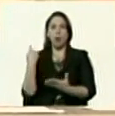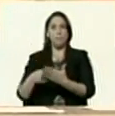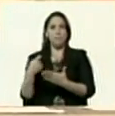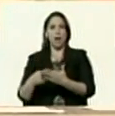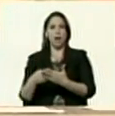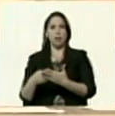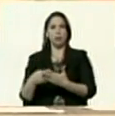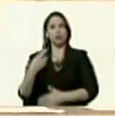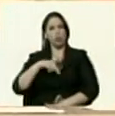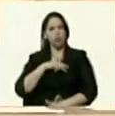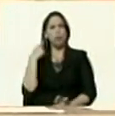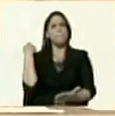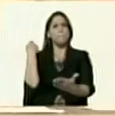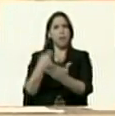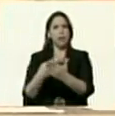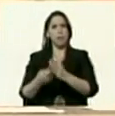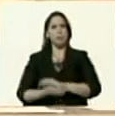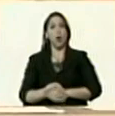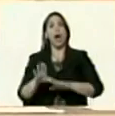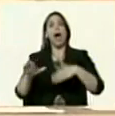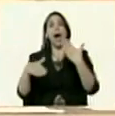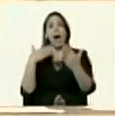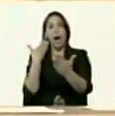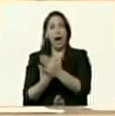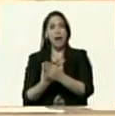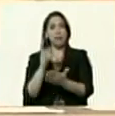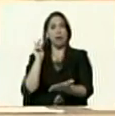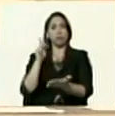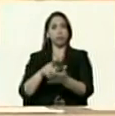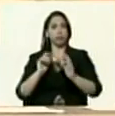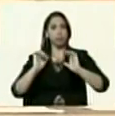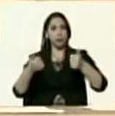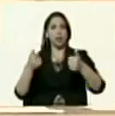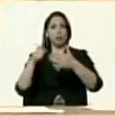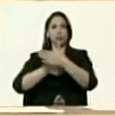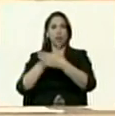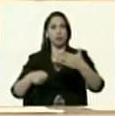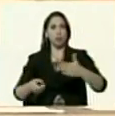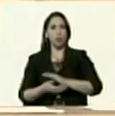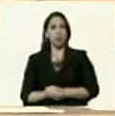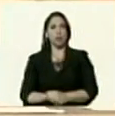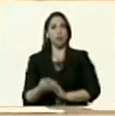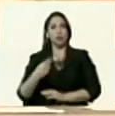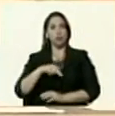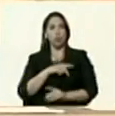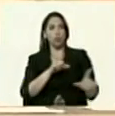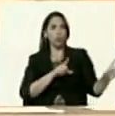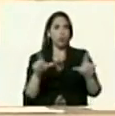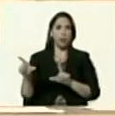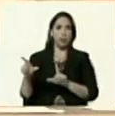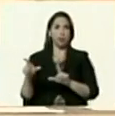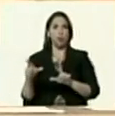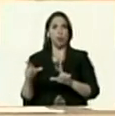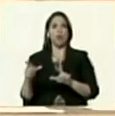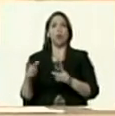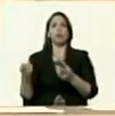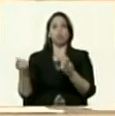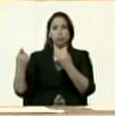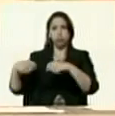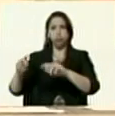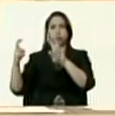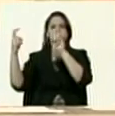Y pagamos hasta que llegaron las sanciones. Y estamos listos para renegociar y